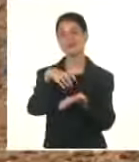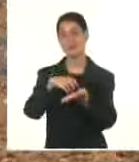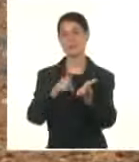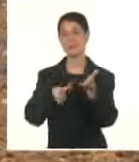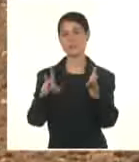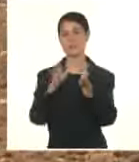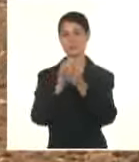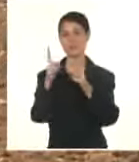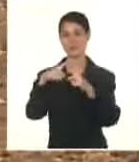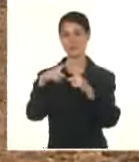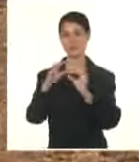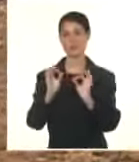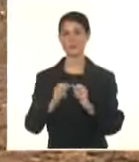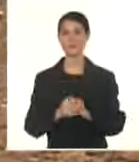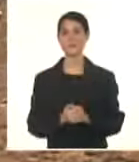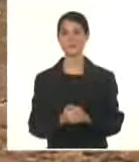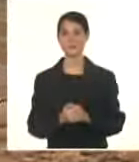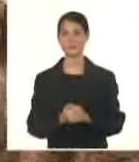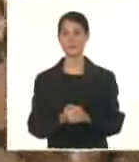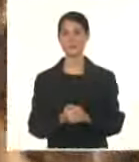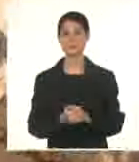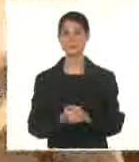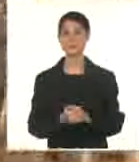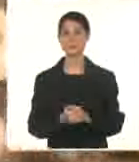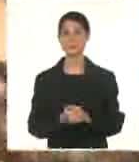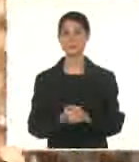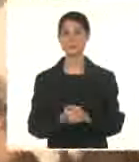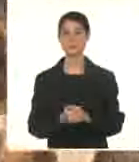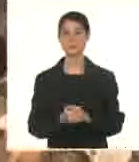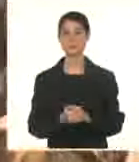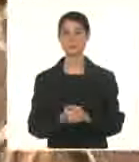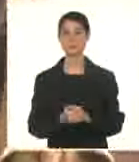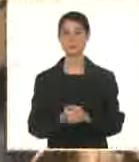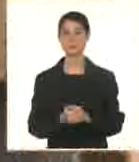Desde Las Tunas, Gianni López Brito, Canal Cubano de Noticias.